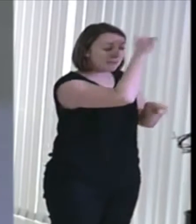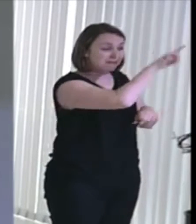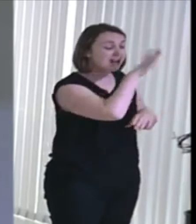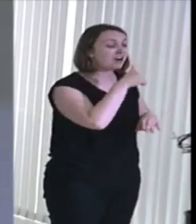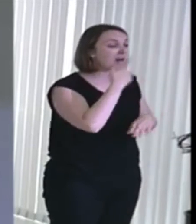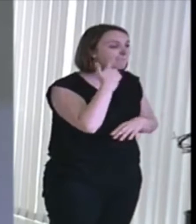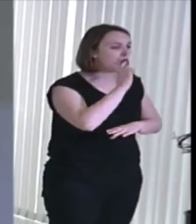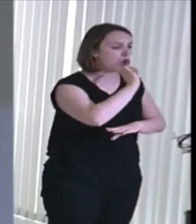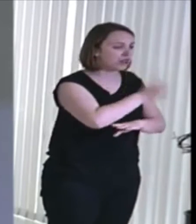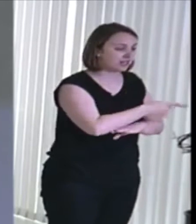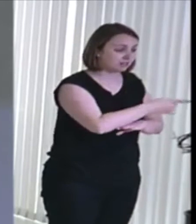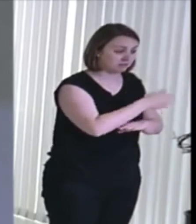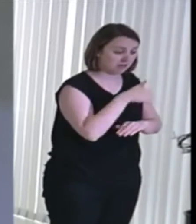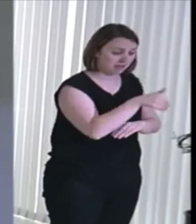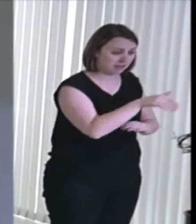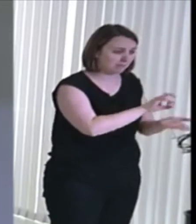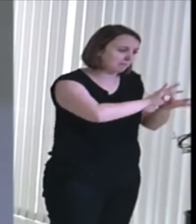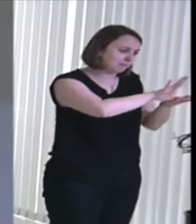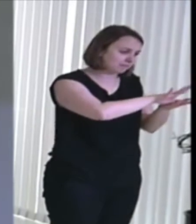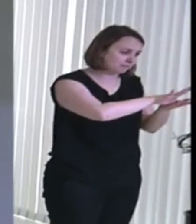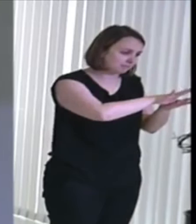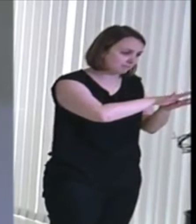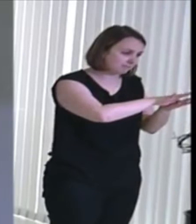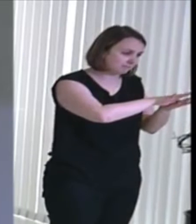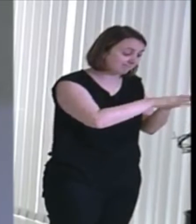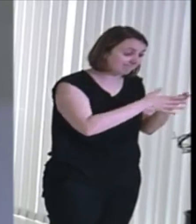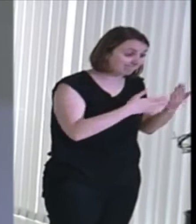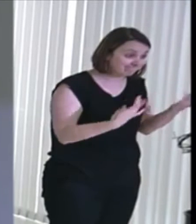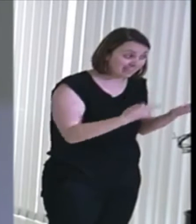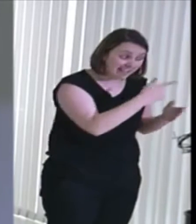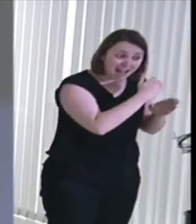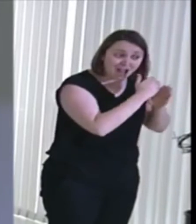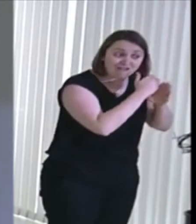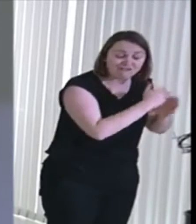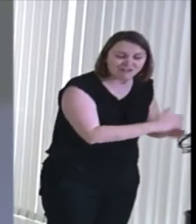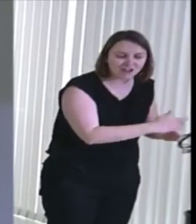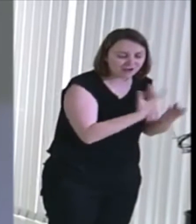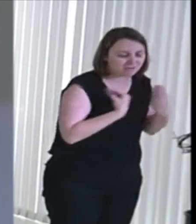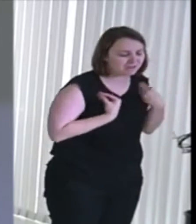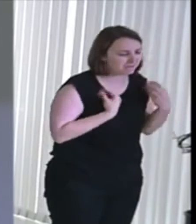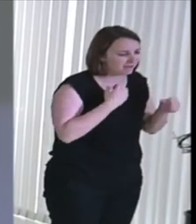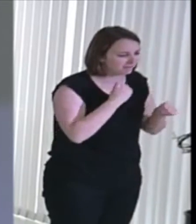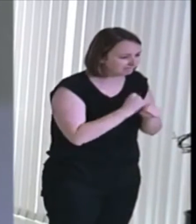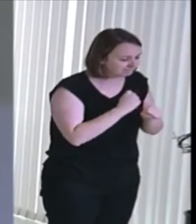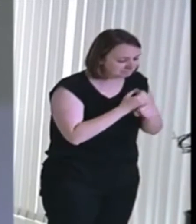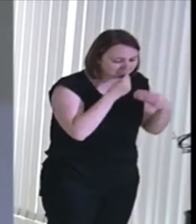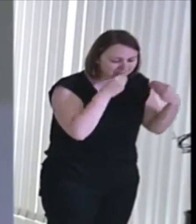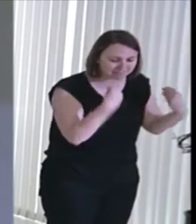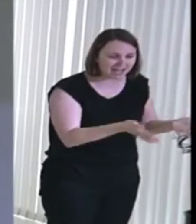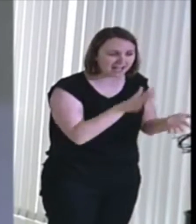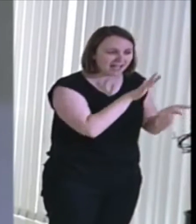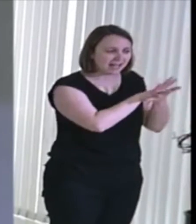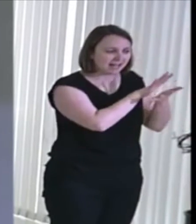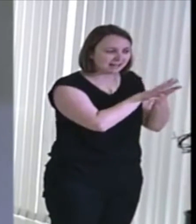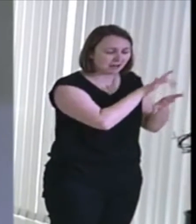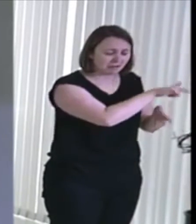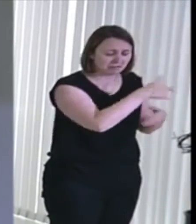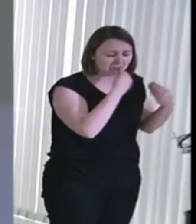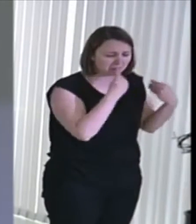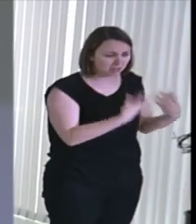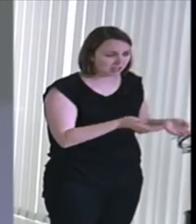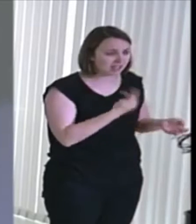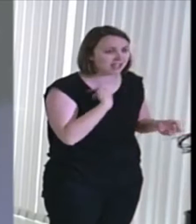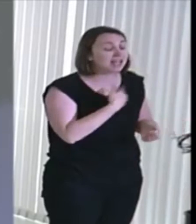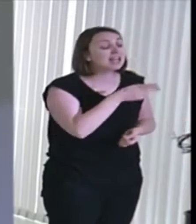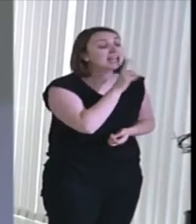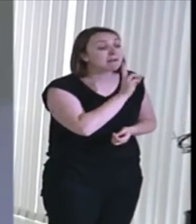de banco y lo van a echar. El problema lo tiene ahora él. Tenía un puesto fijo, vivía muy tranquilo, yo estoy asegurado, pero yo le decía